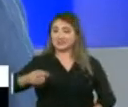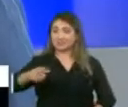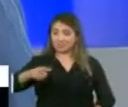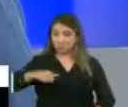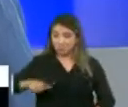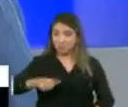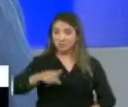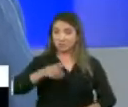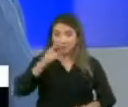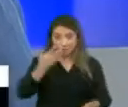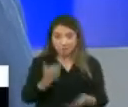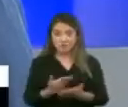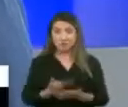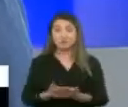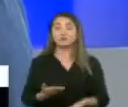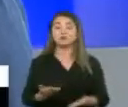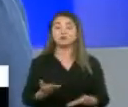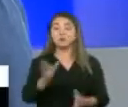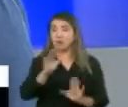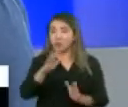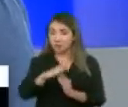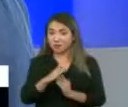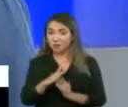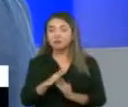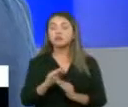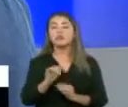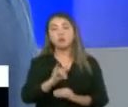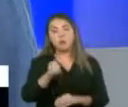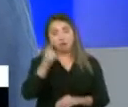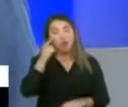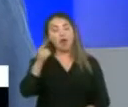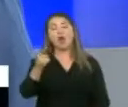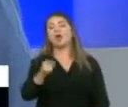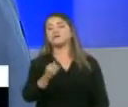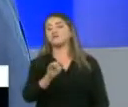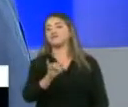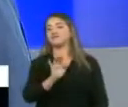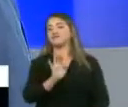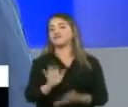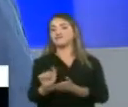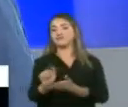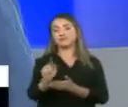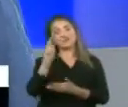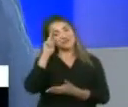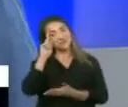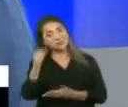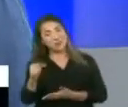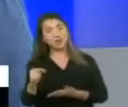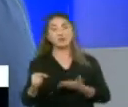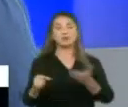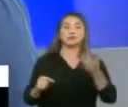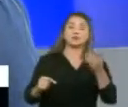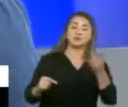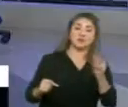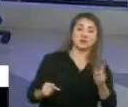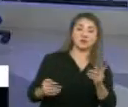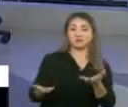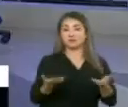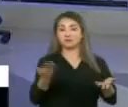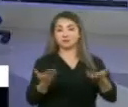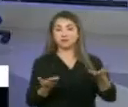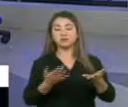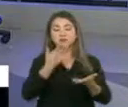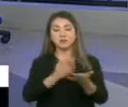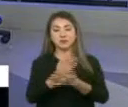es decir, sobre la cual ya no pesen recursos pendientes, uno puede tomar una decisión y puede hacerse un juicio de valor respecto a la participación de una persona en determinados hechos que están hoy día siendo